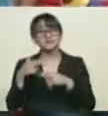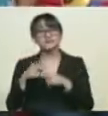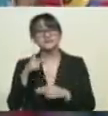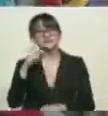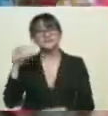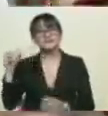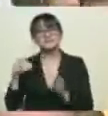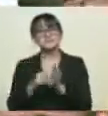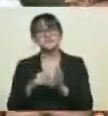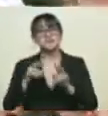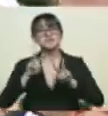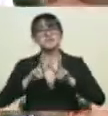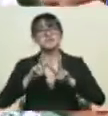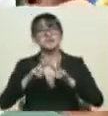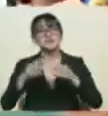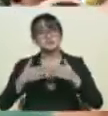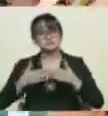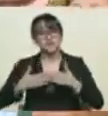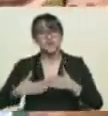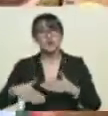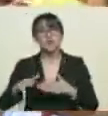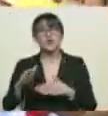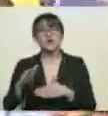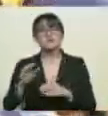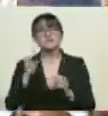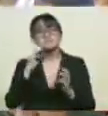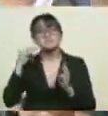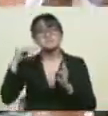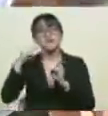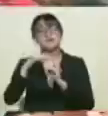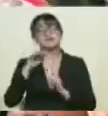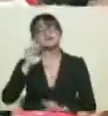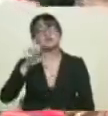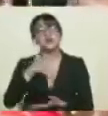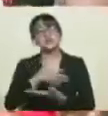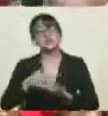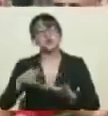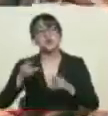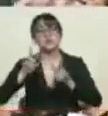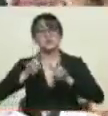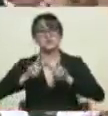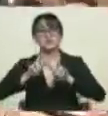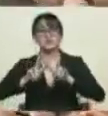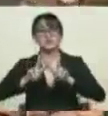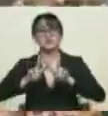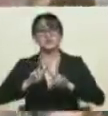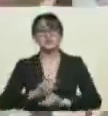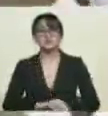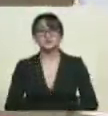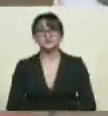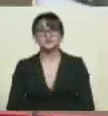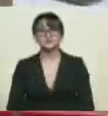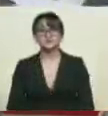mil viviendas rumbo a la meta de las 5 millones de viviendas.